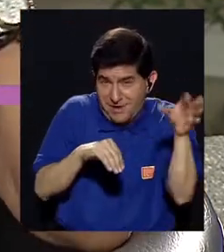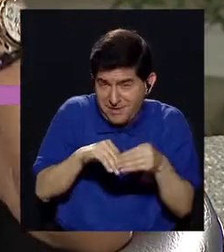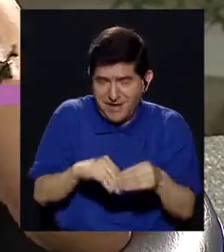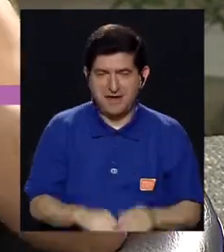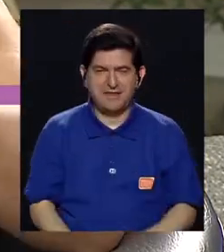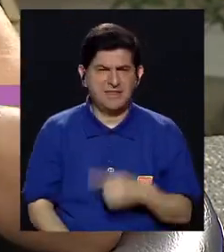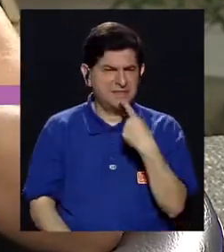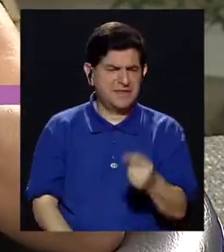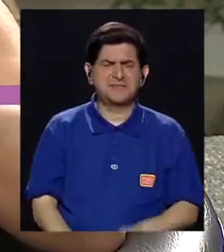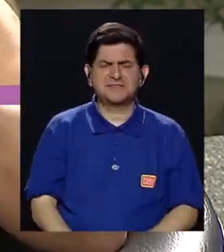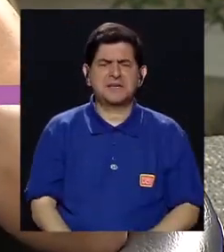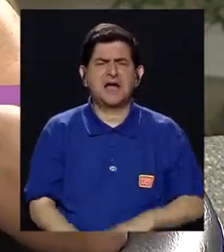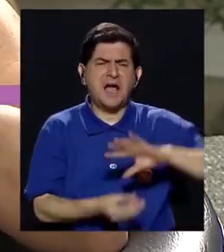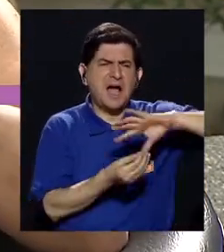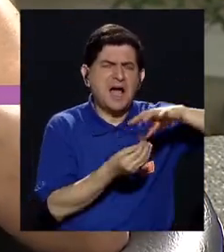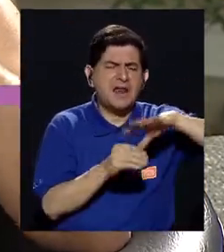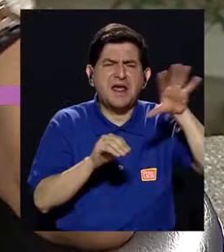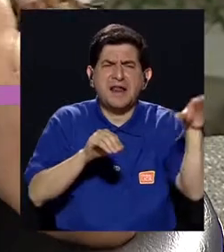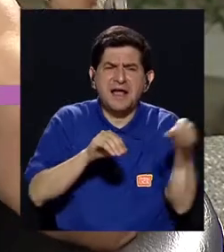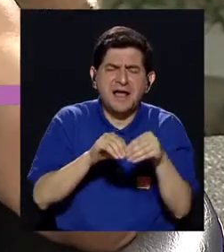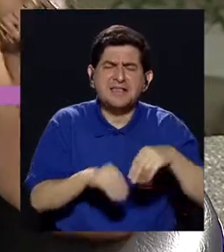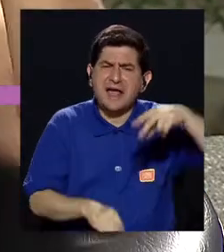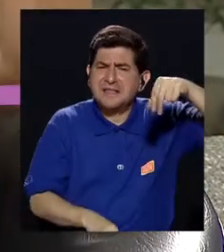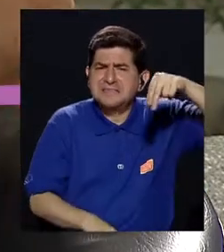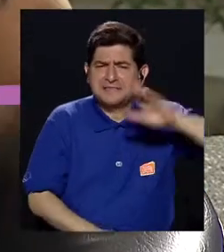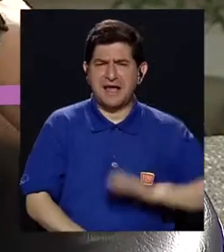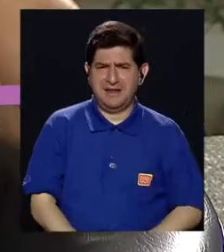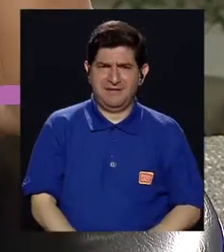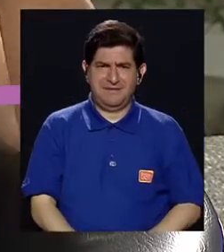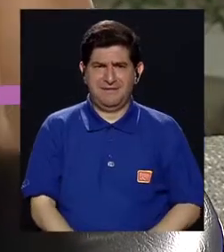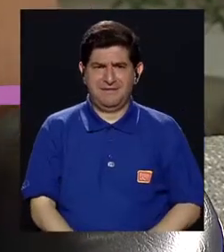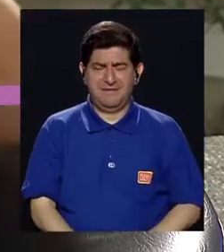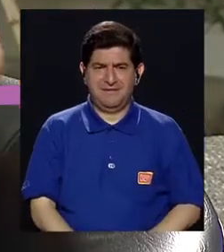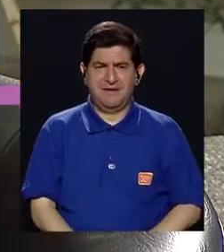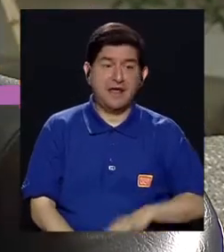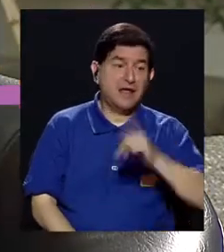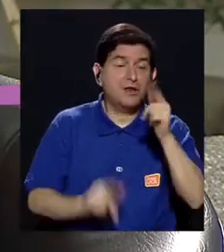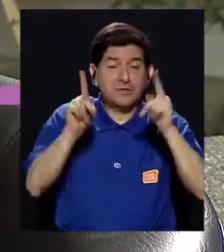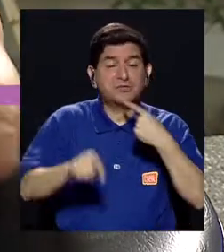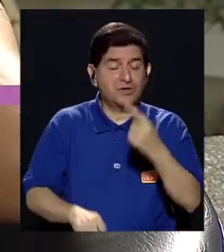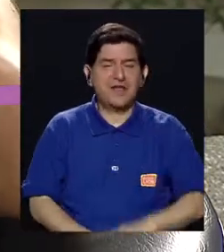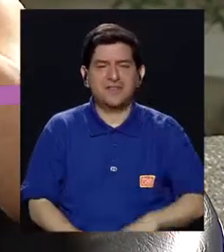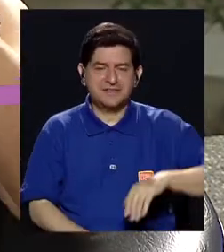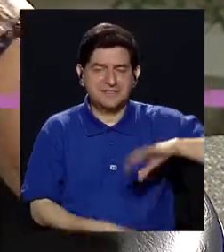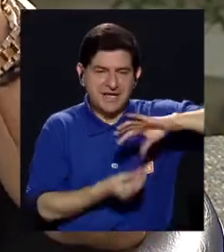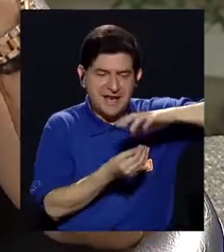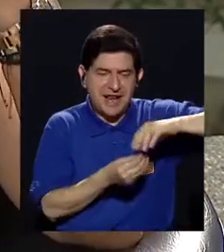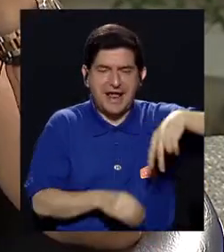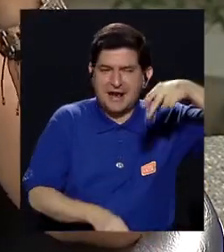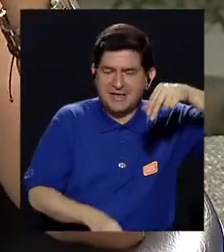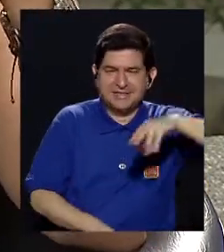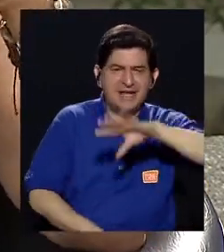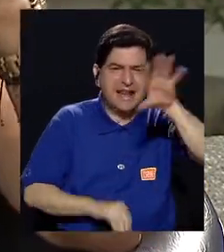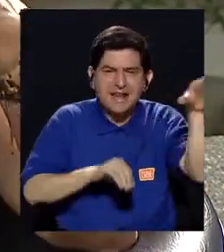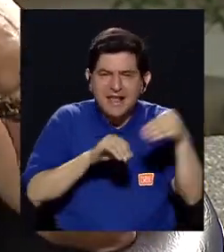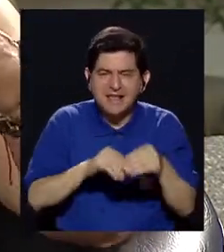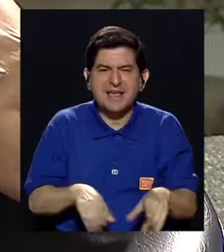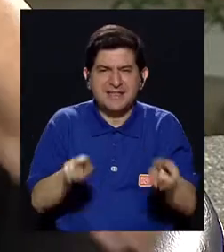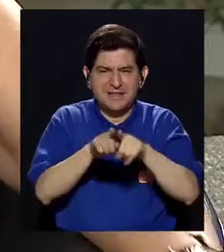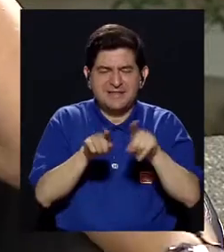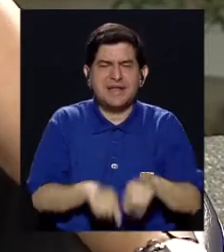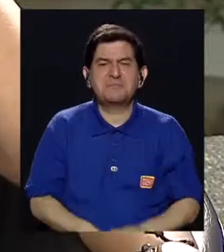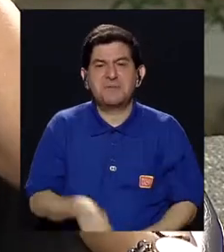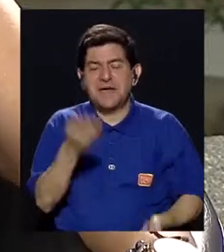sino naranja con un poquito de sal. Y después Isabel viene con naranja, sal, pero le puso que un poquito, que unos granitos de